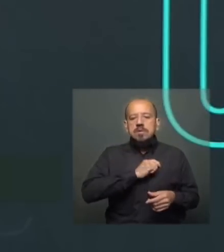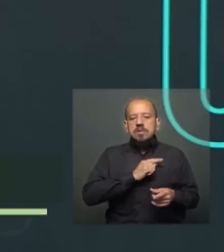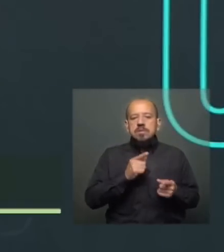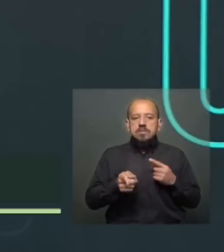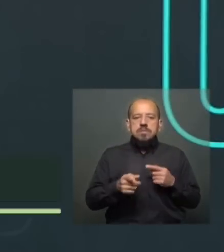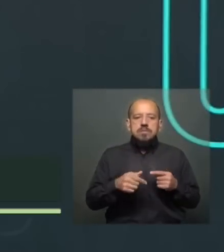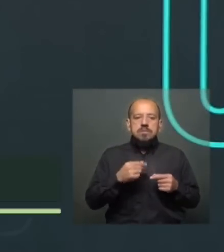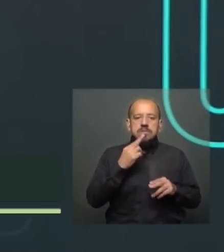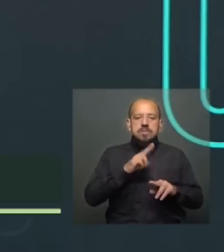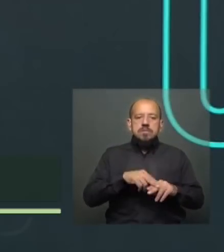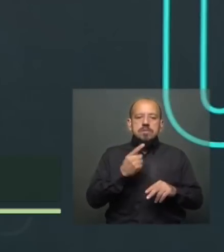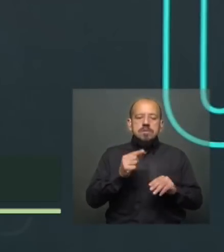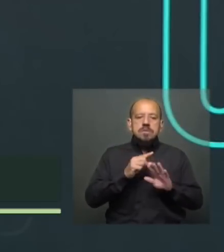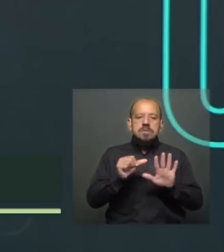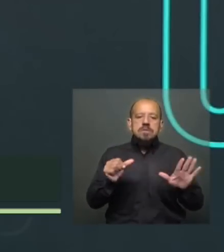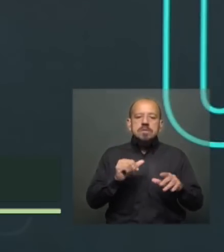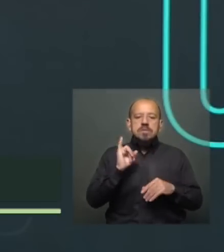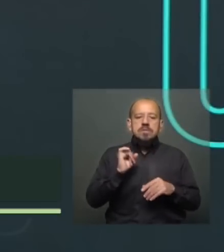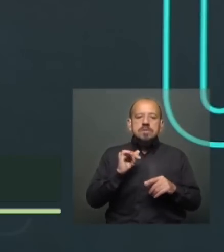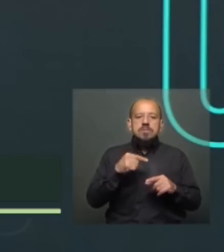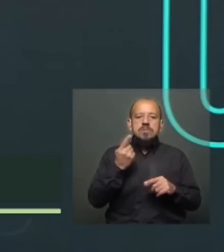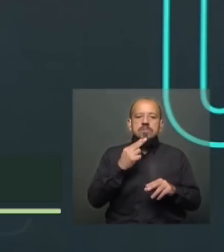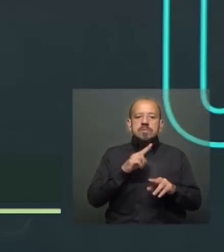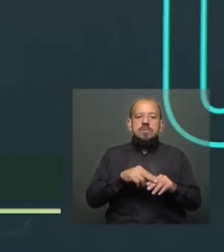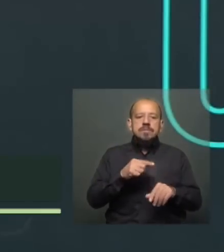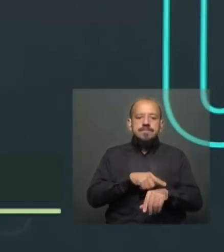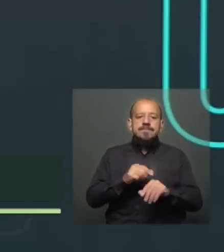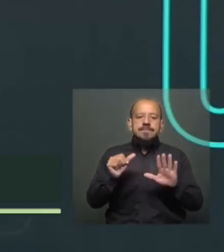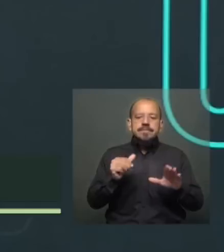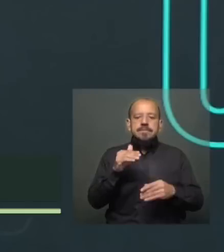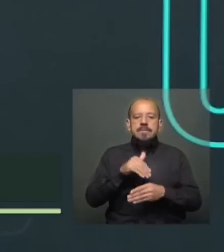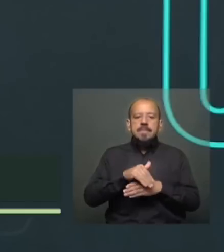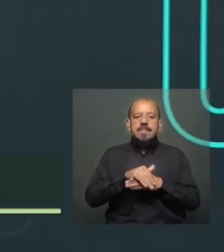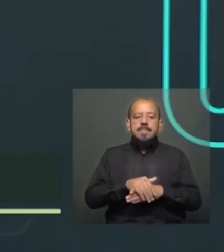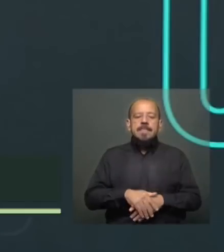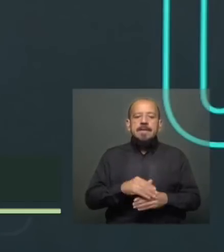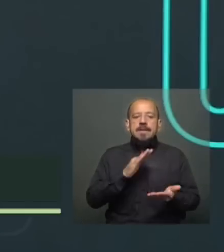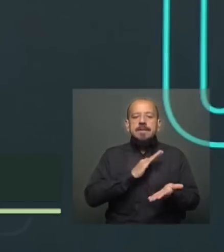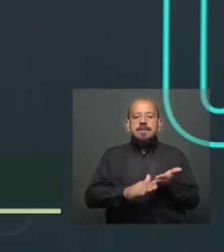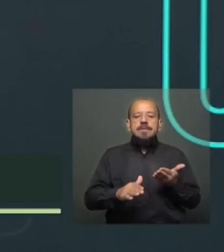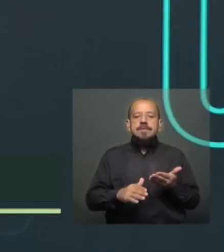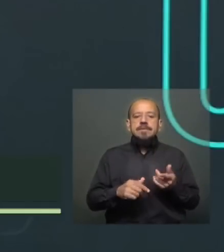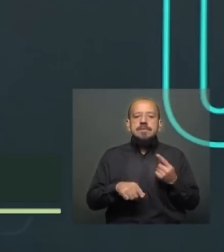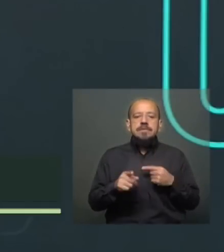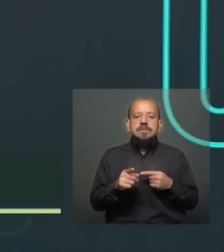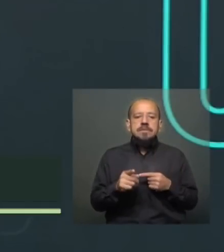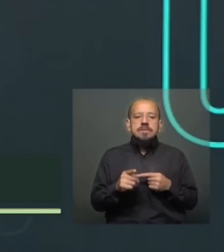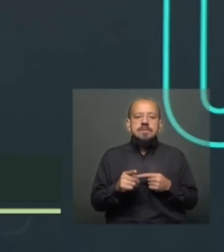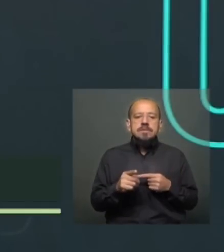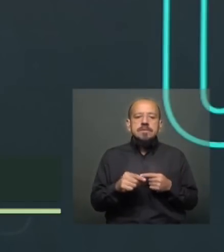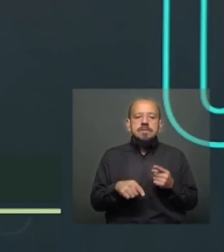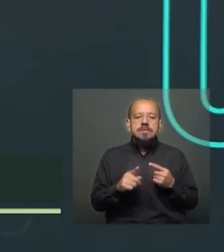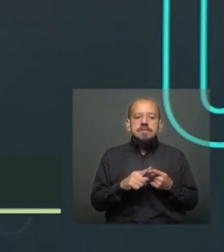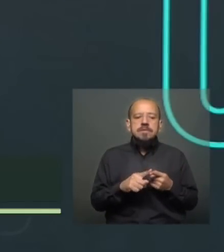Esto va a ser el martes 16 de mayo sea el martes que viene a las 6 de la tarde con entrada libre con inscripción por pass Line pass